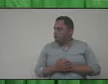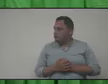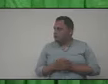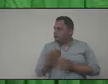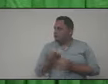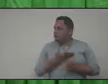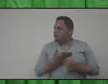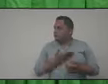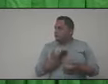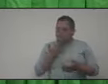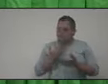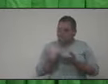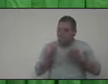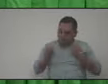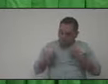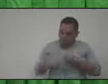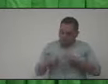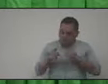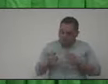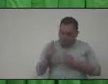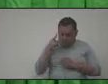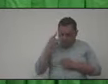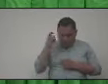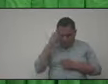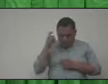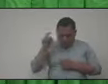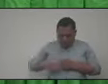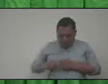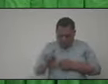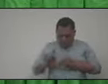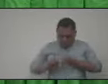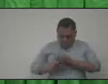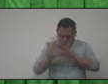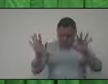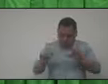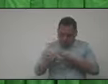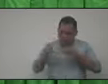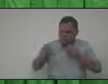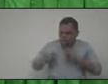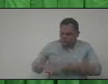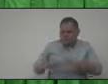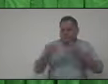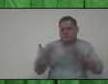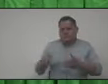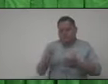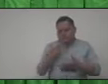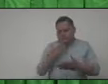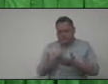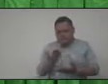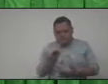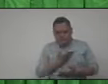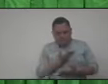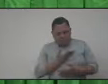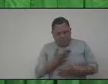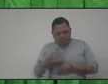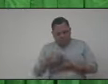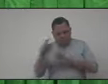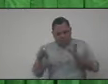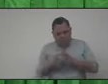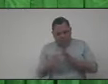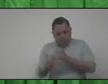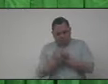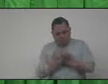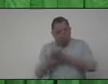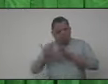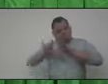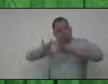que ha hecho la familia ha valido la pena. Claro, sí, señor. Todo, de verdad. Muchísimas gracias, mamá, por todo. Yo los amo